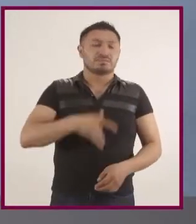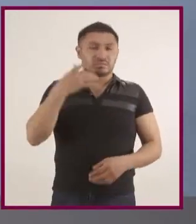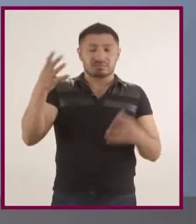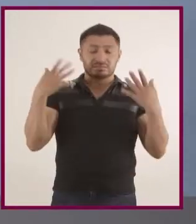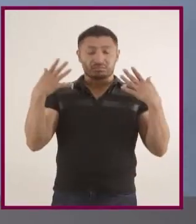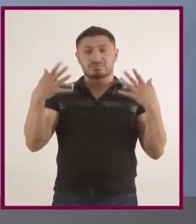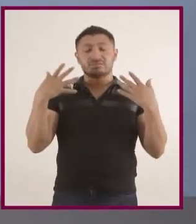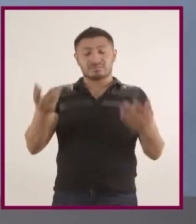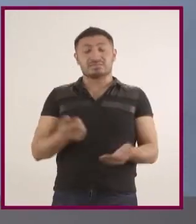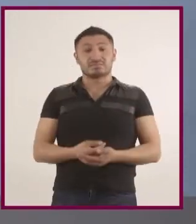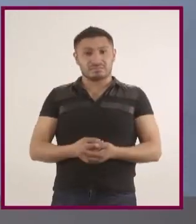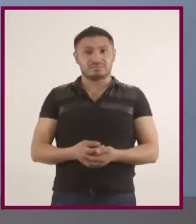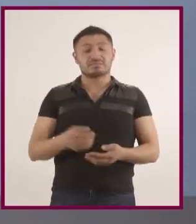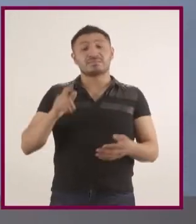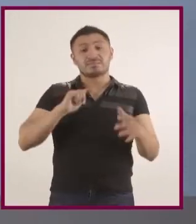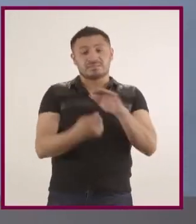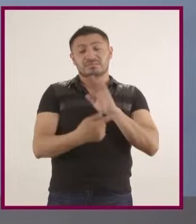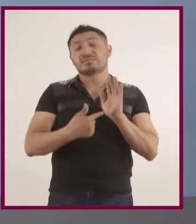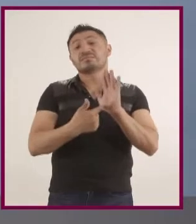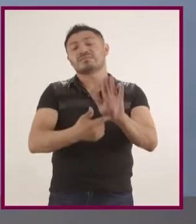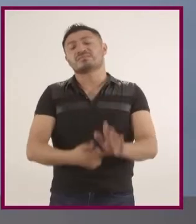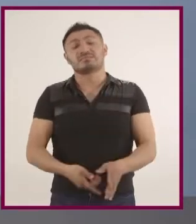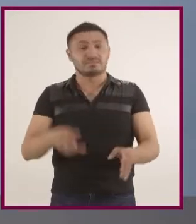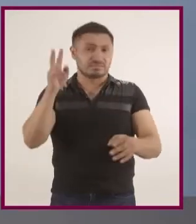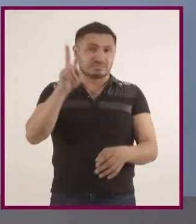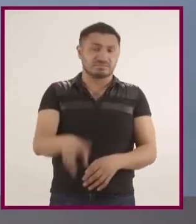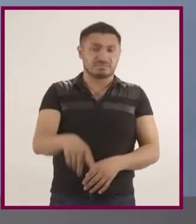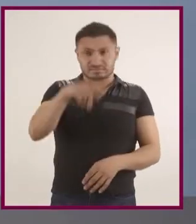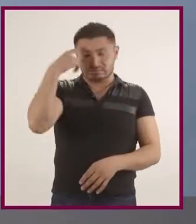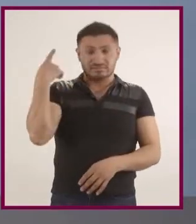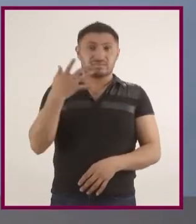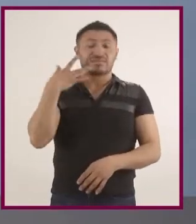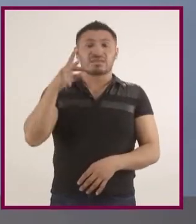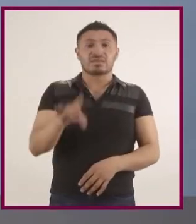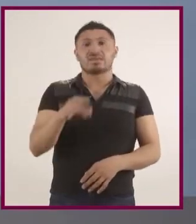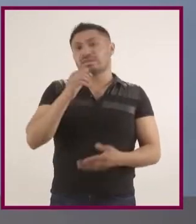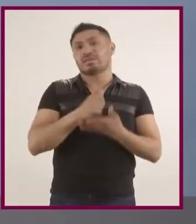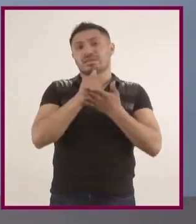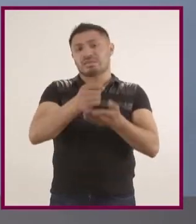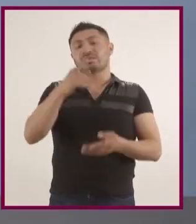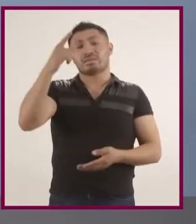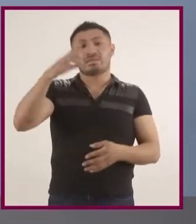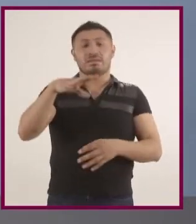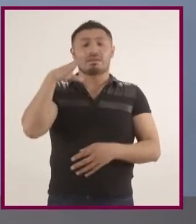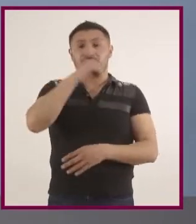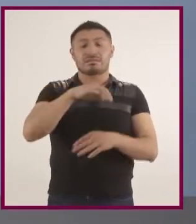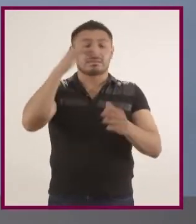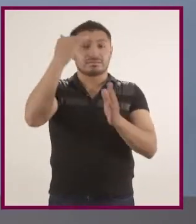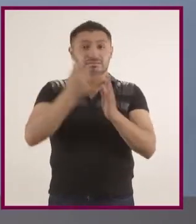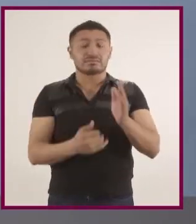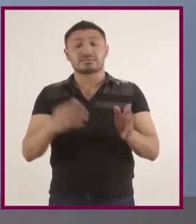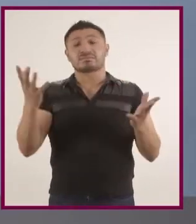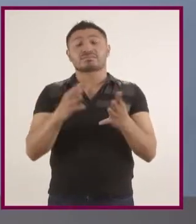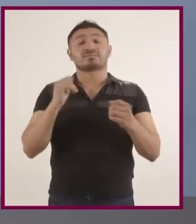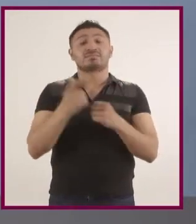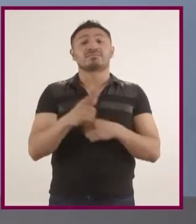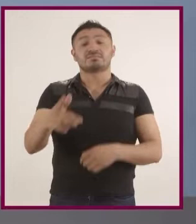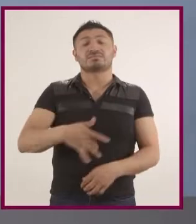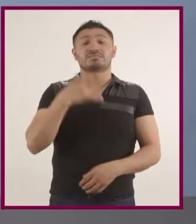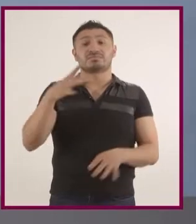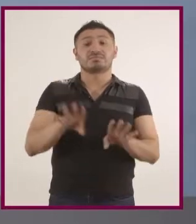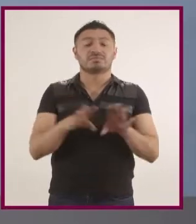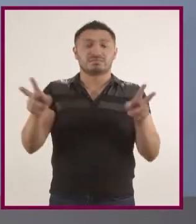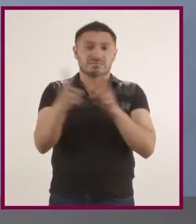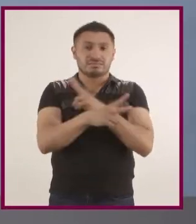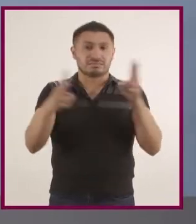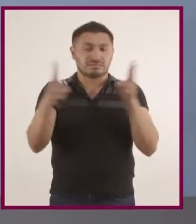estos días Pues esta tecnología que les presentaré Es realmente sencilla y nos puede ayudar a disminuir el calor haremos algo que nos hará sentir como si